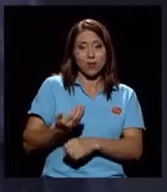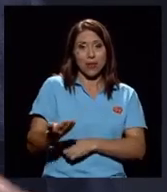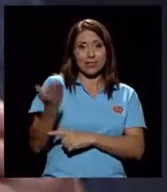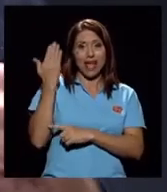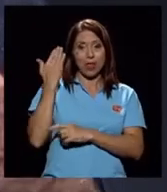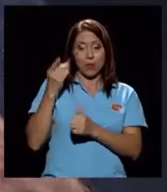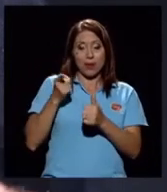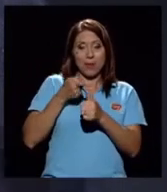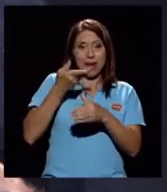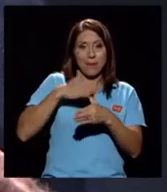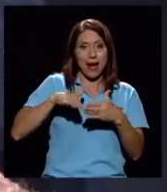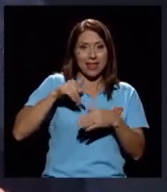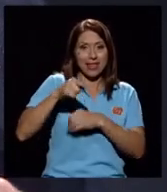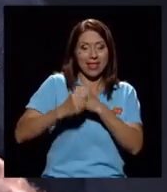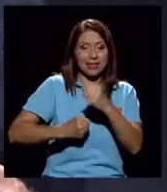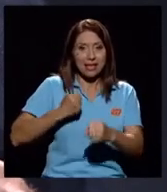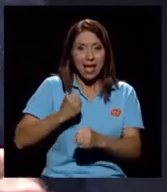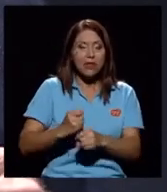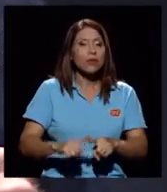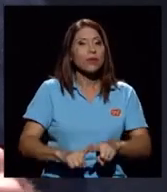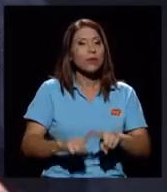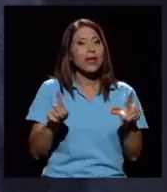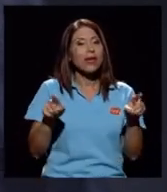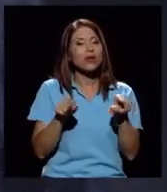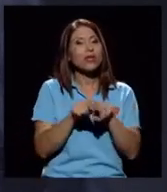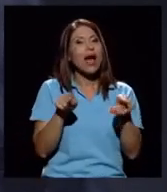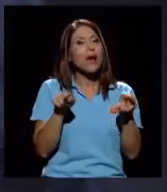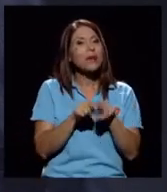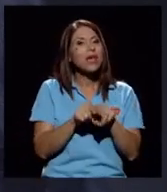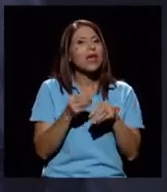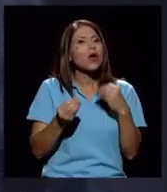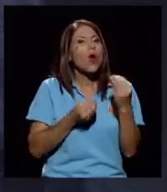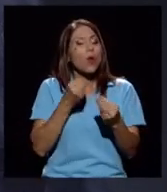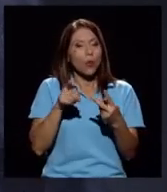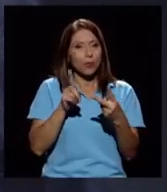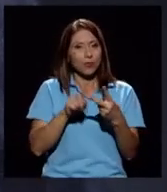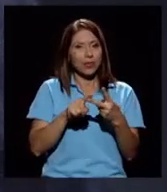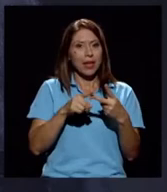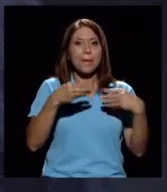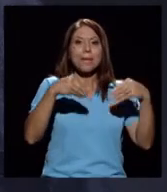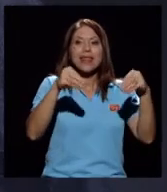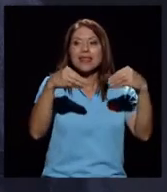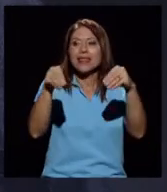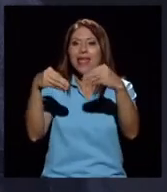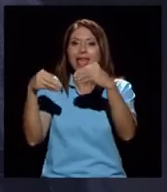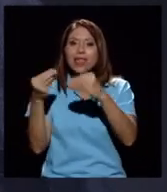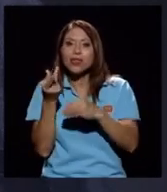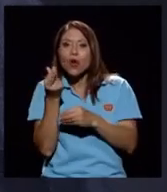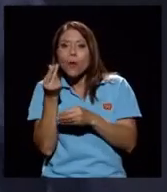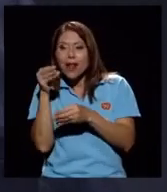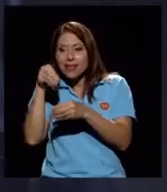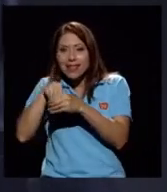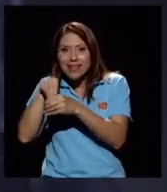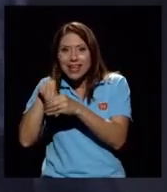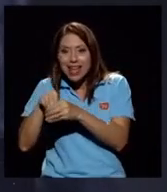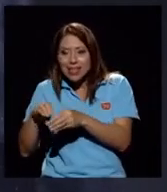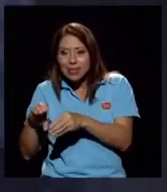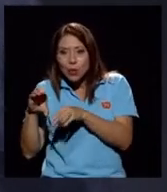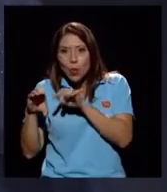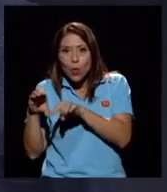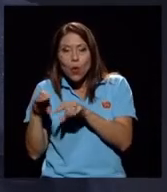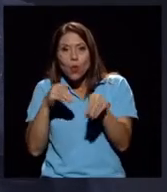este año pero también lo ha ido acomodando vendiendo reservas para que el ajuste no fuera muy abrupto